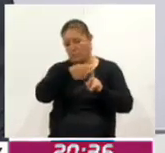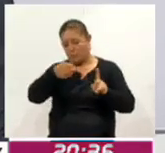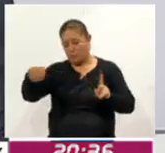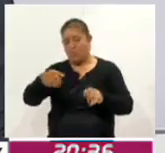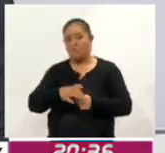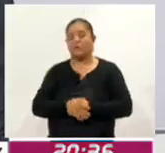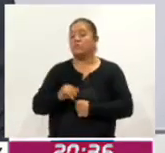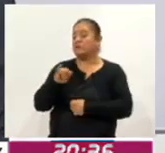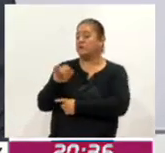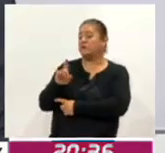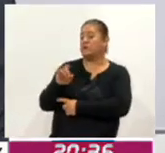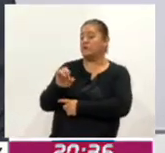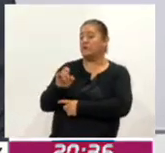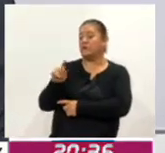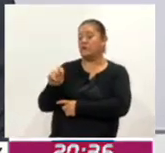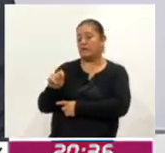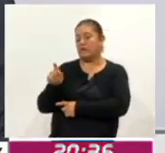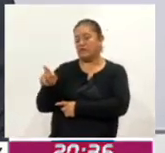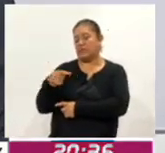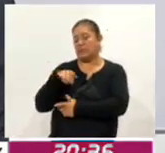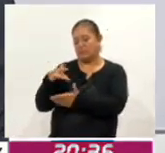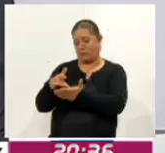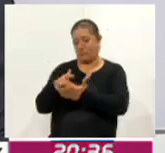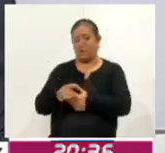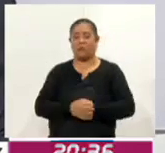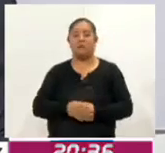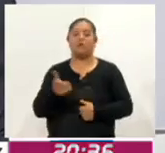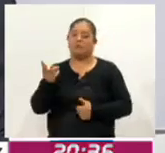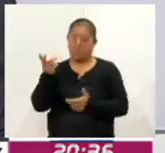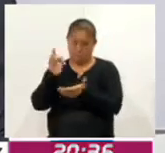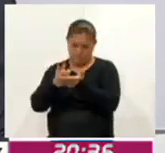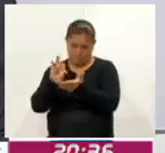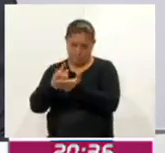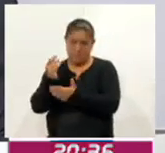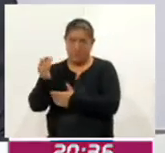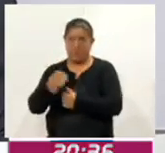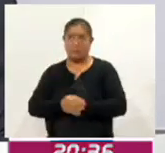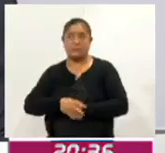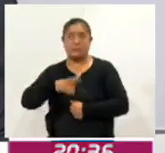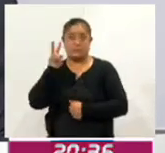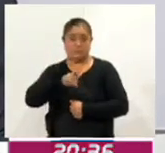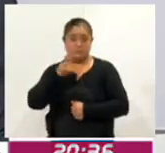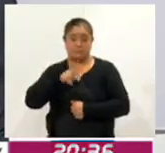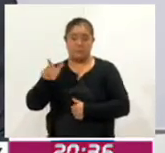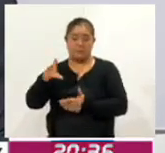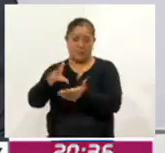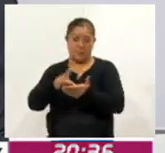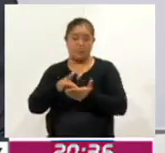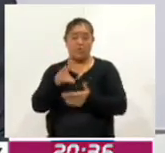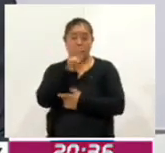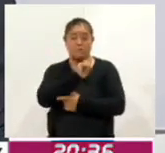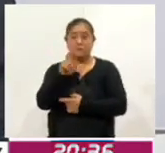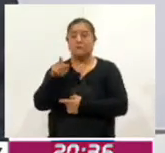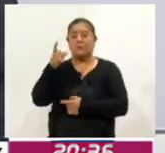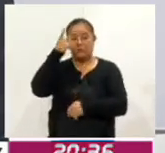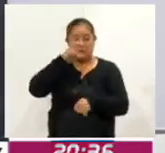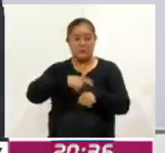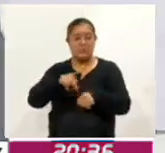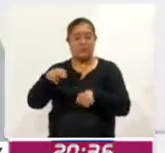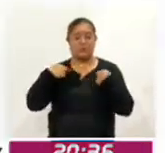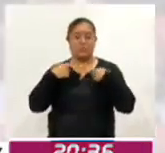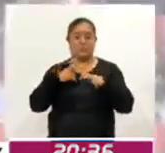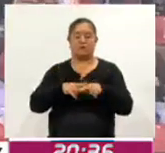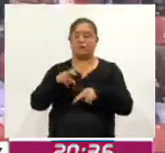Instituto del Deporte de Tlaxcala, el IDET, a quienes les agradezco infinitamente su apoyo, en lo especial a su director, el maestro Daniel